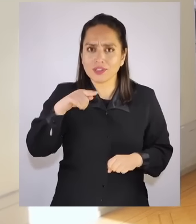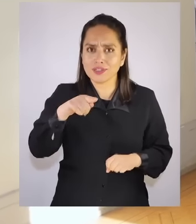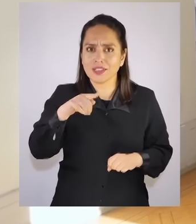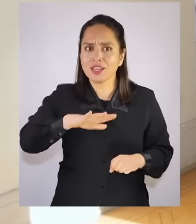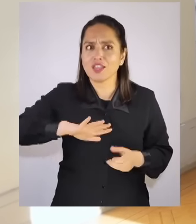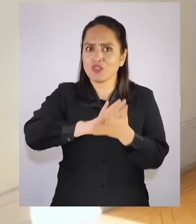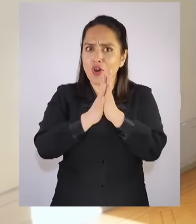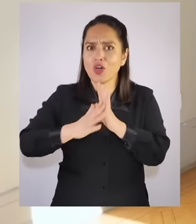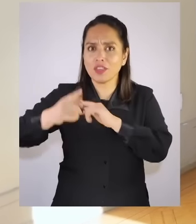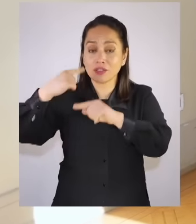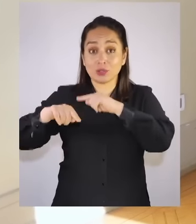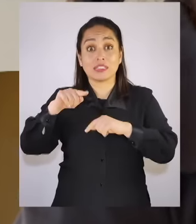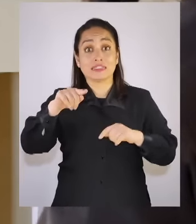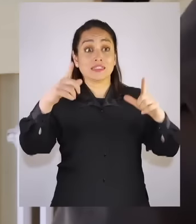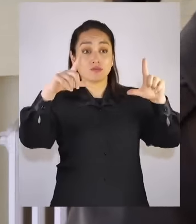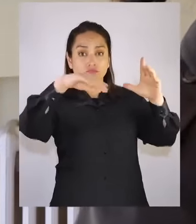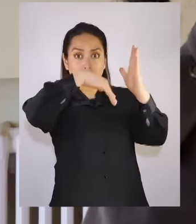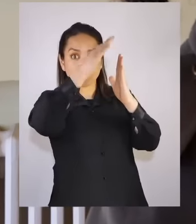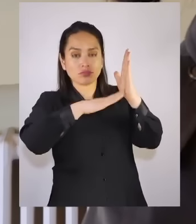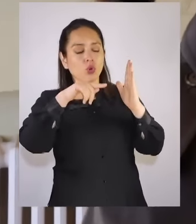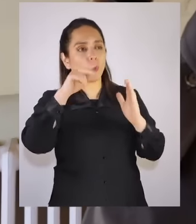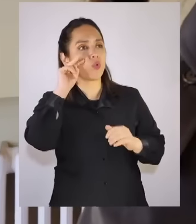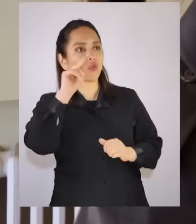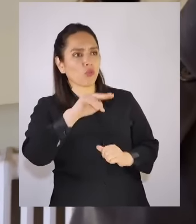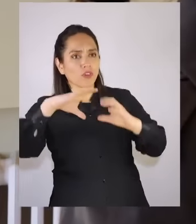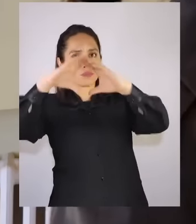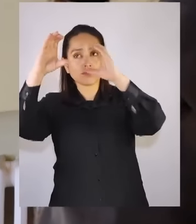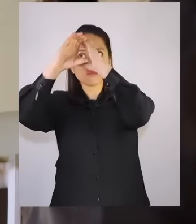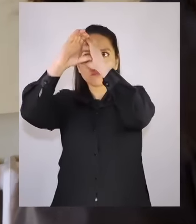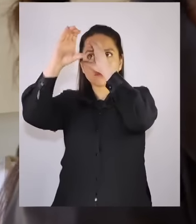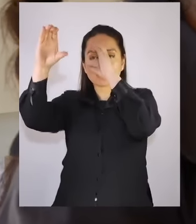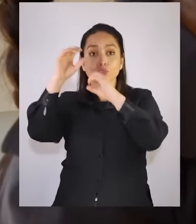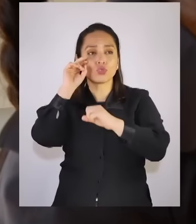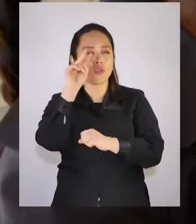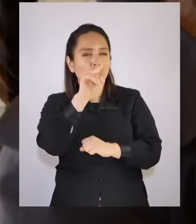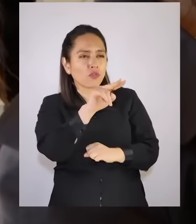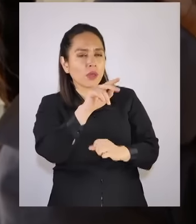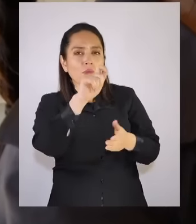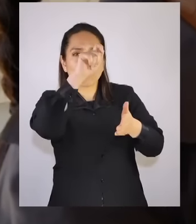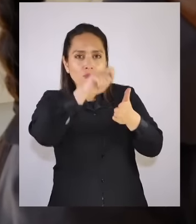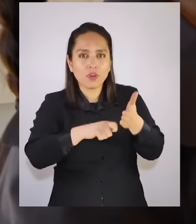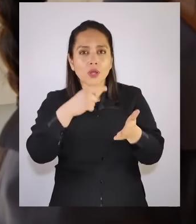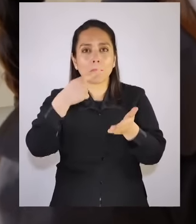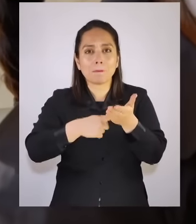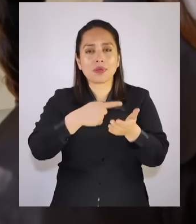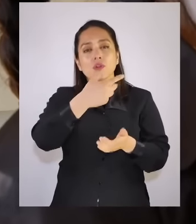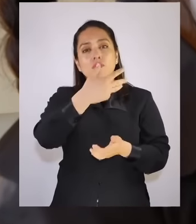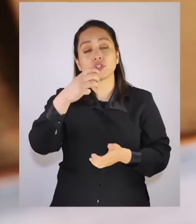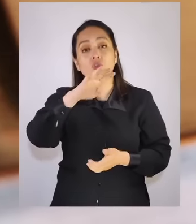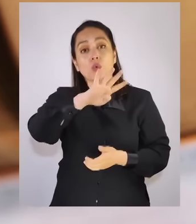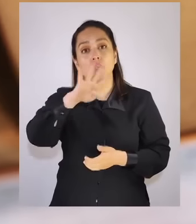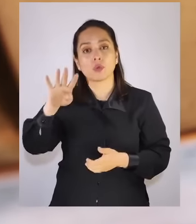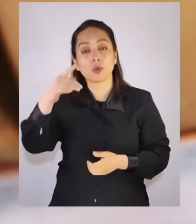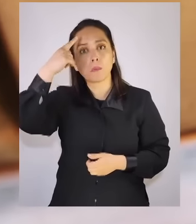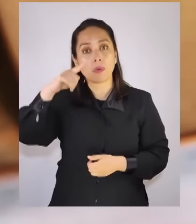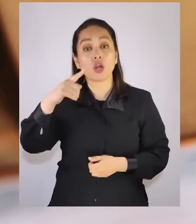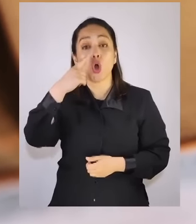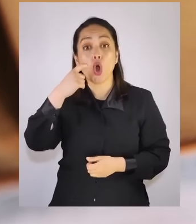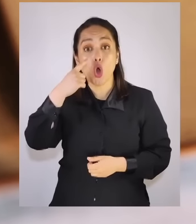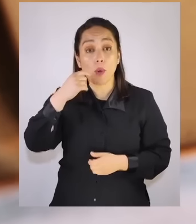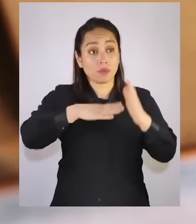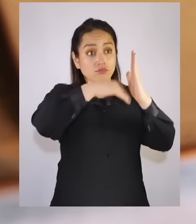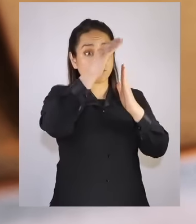Este cuadro es muy interesante porque nos permite datar el observatorio. Si vemos, el cuadro está firmado en 1844, pero el pintor Juan